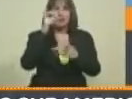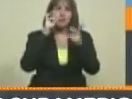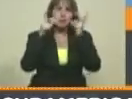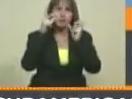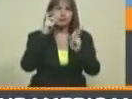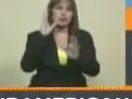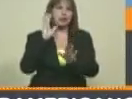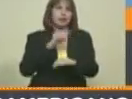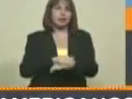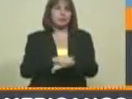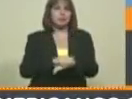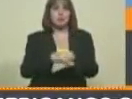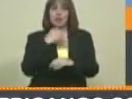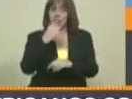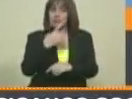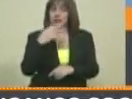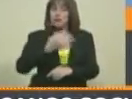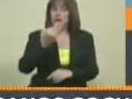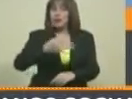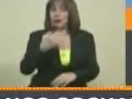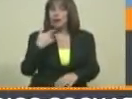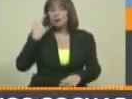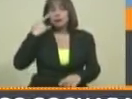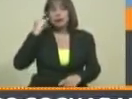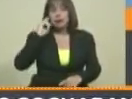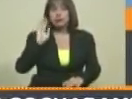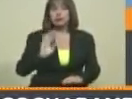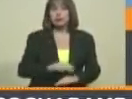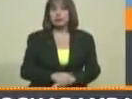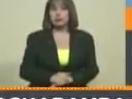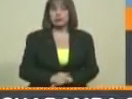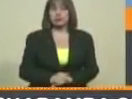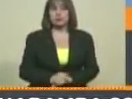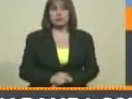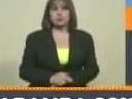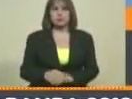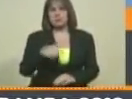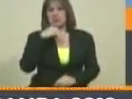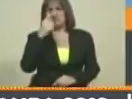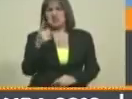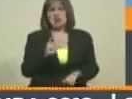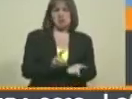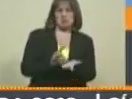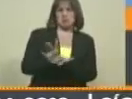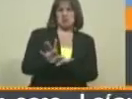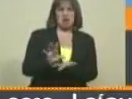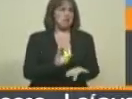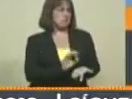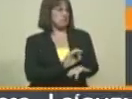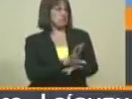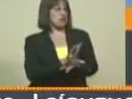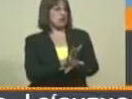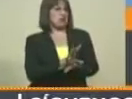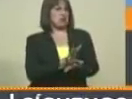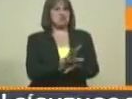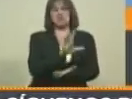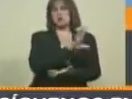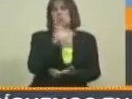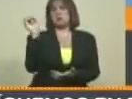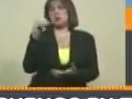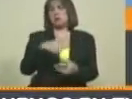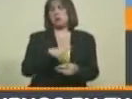pues, y decir nuestras verdades. Entonces decían ellos, los vamos a expulsar, tenemos 50